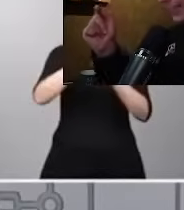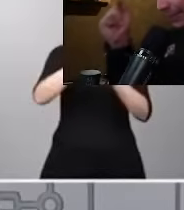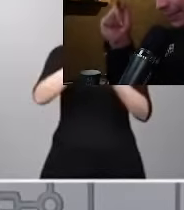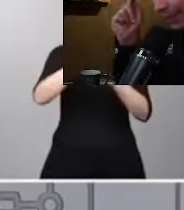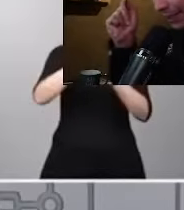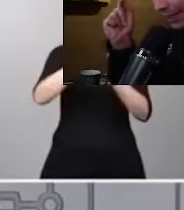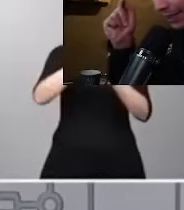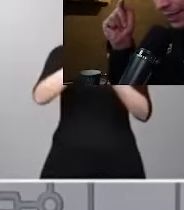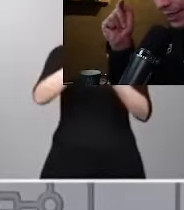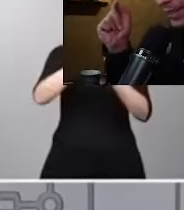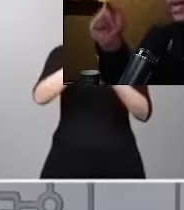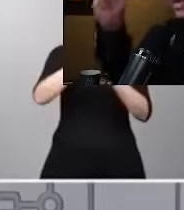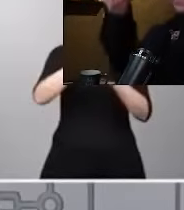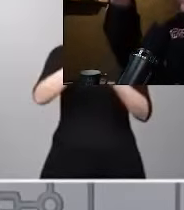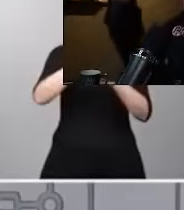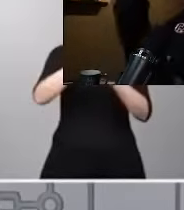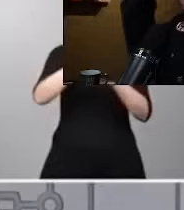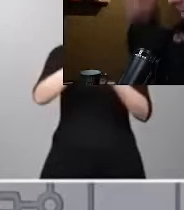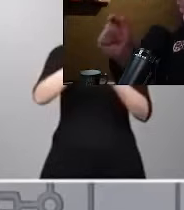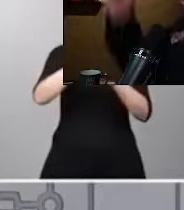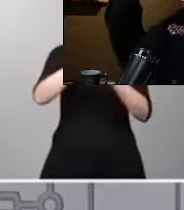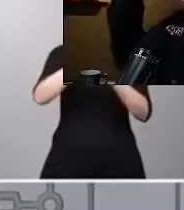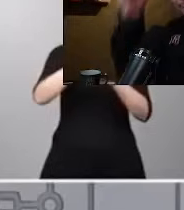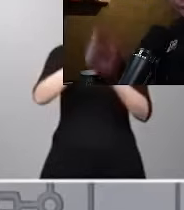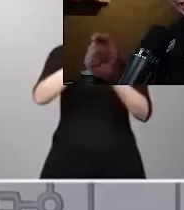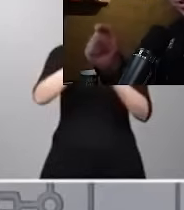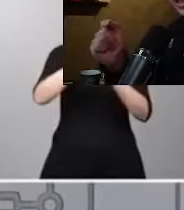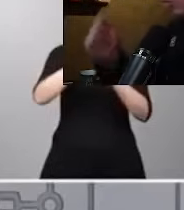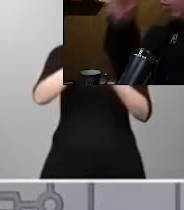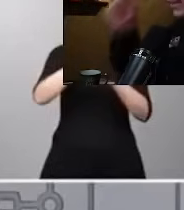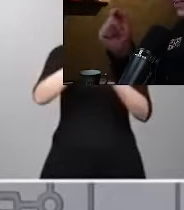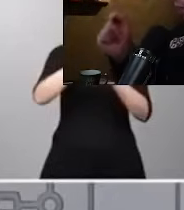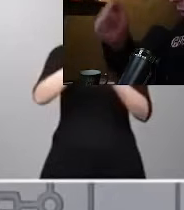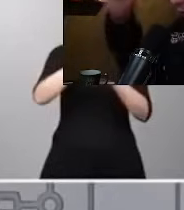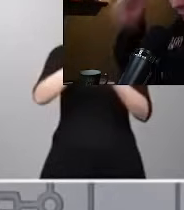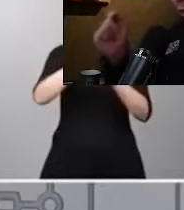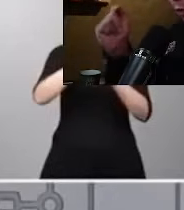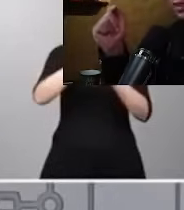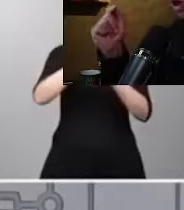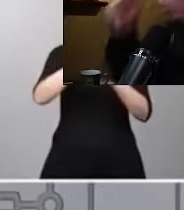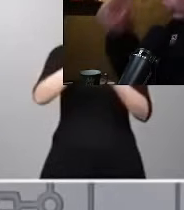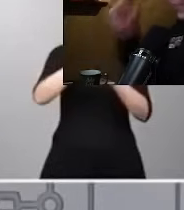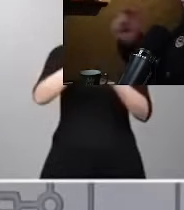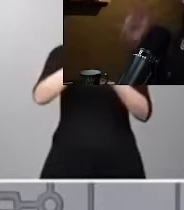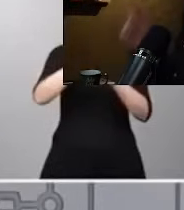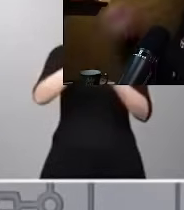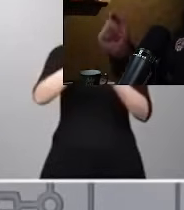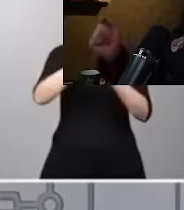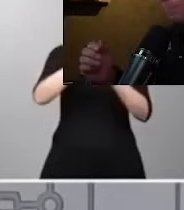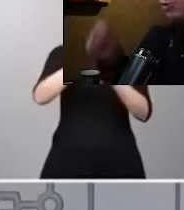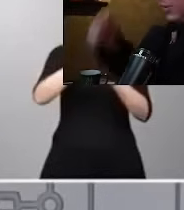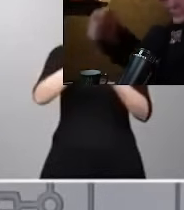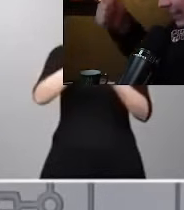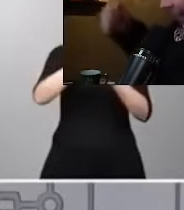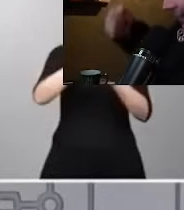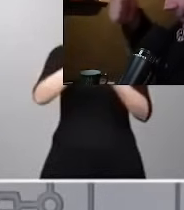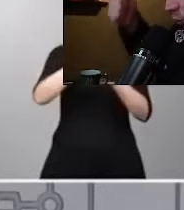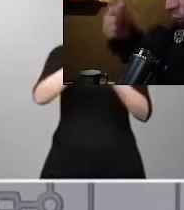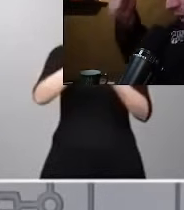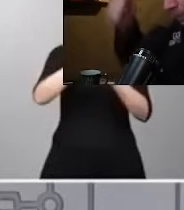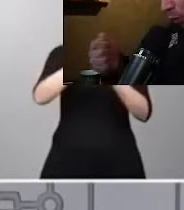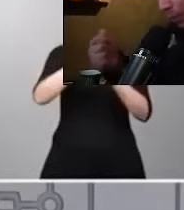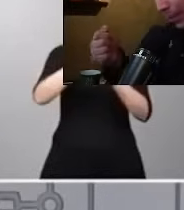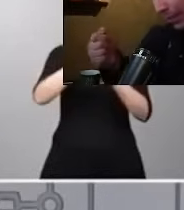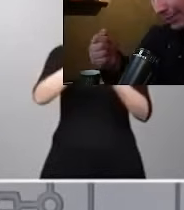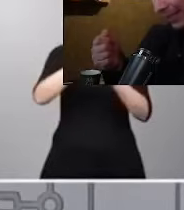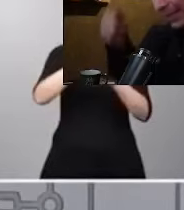es el presidente de Argentina, que merece el mismo respeto de un mandatario aquí en Europa. ¿O dónde está la diferencia? ¿Dónde están las